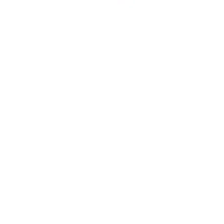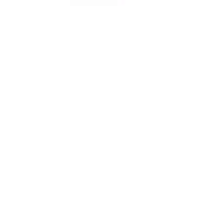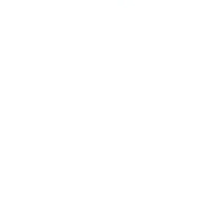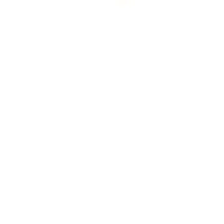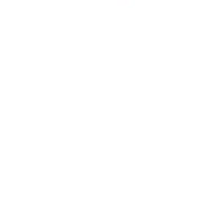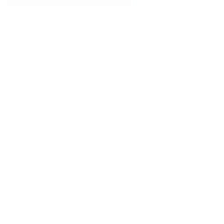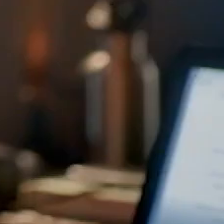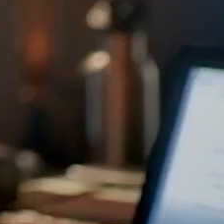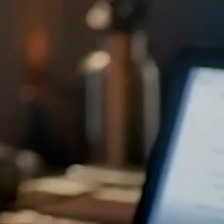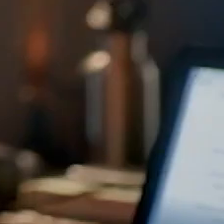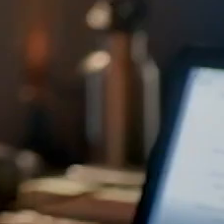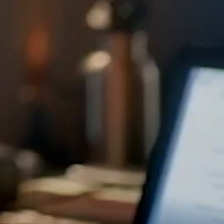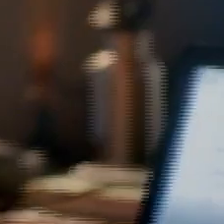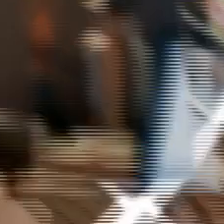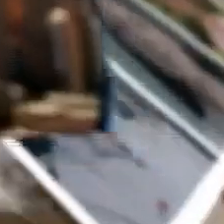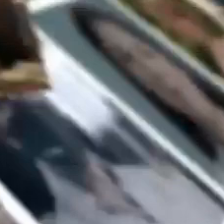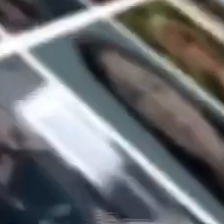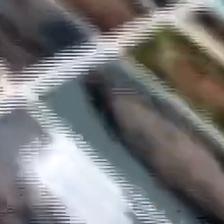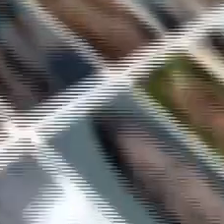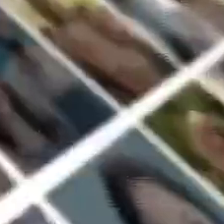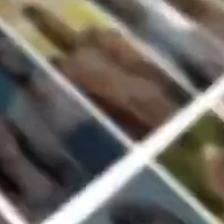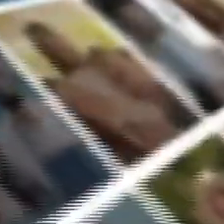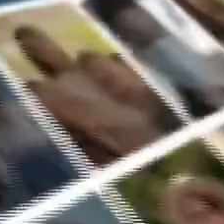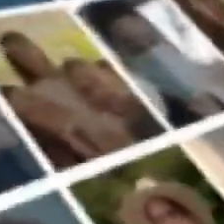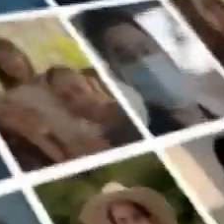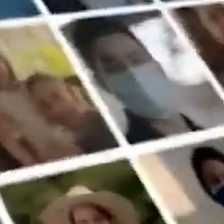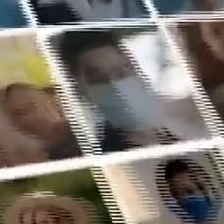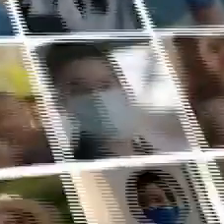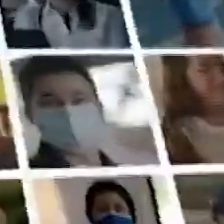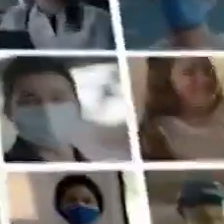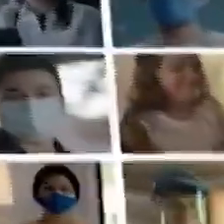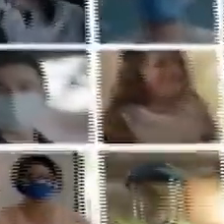Somos soluciones digitales para conectarnos.